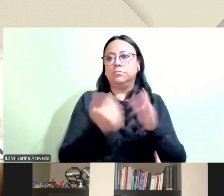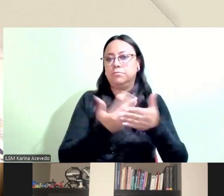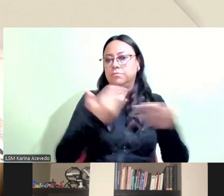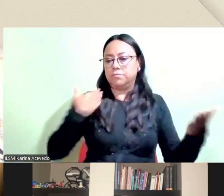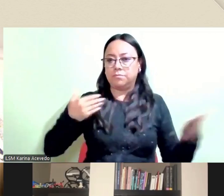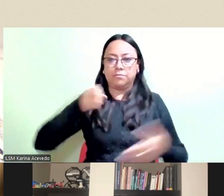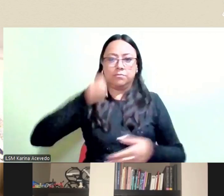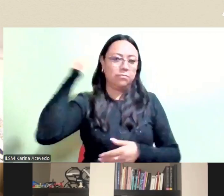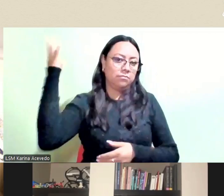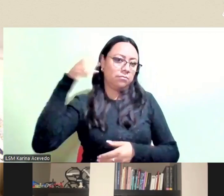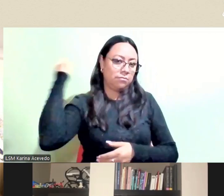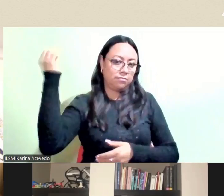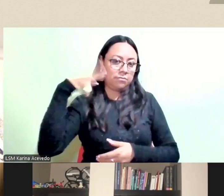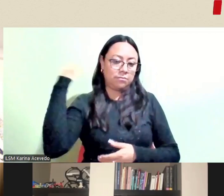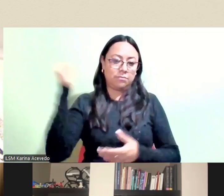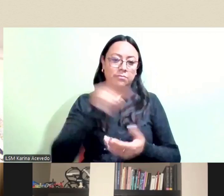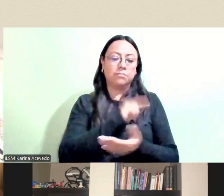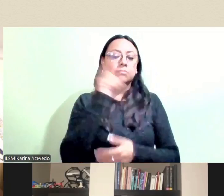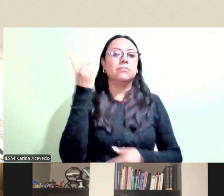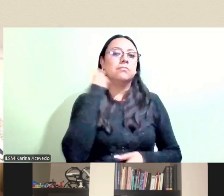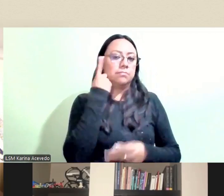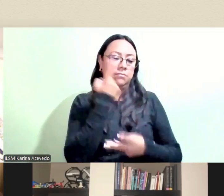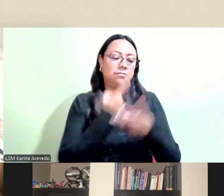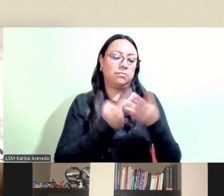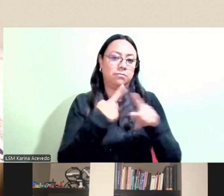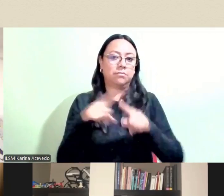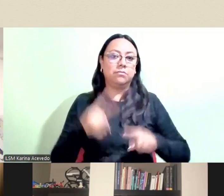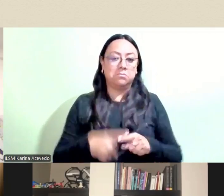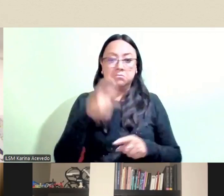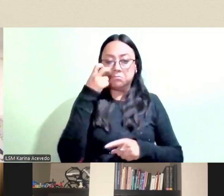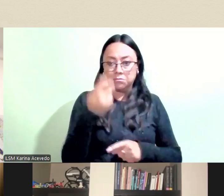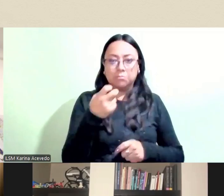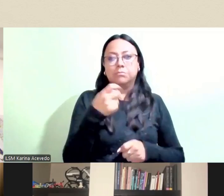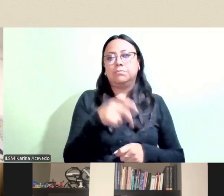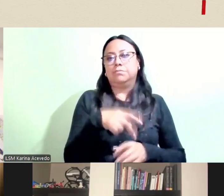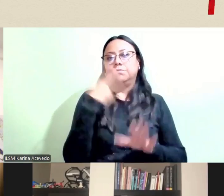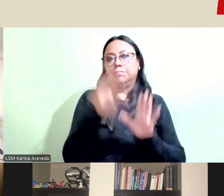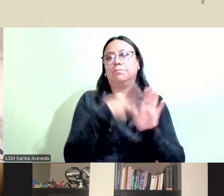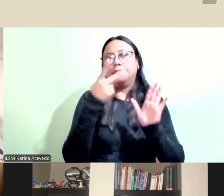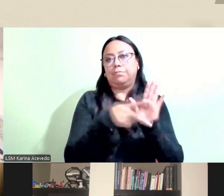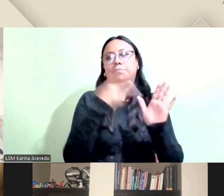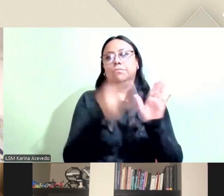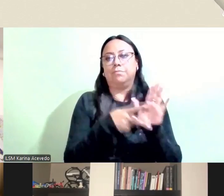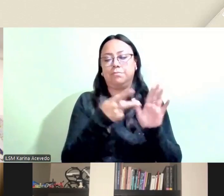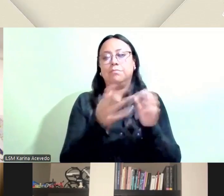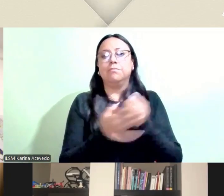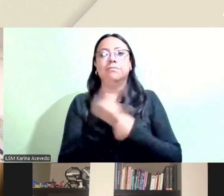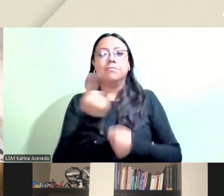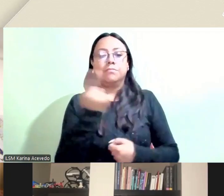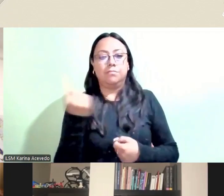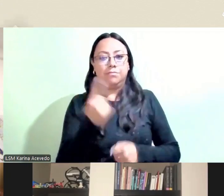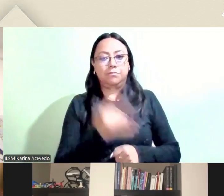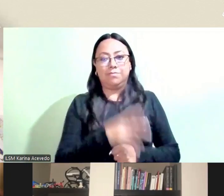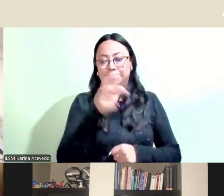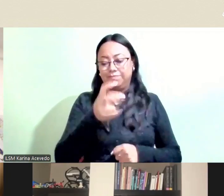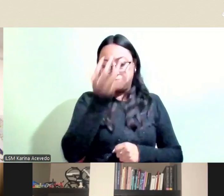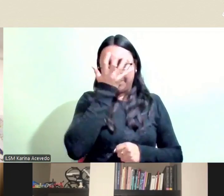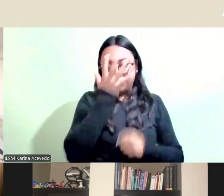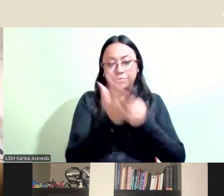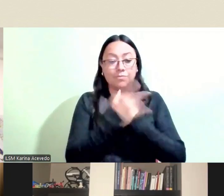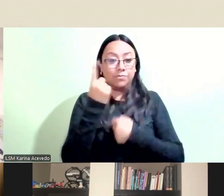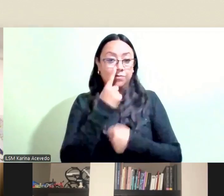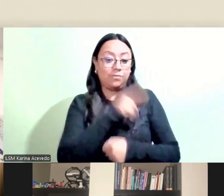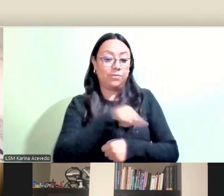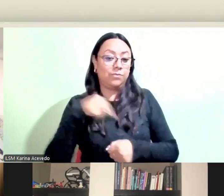Legislativa se había dado estos casos, ¿no? Que son bastante penosos porque nos volvemos en aval de algo que es ilegal.